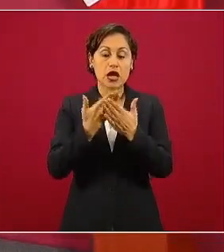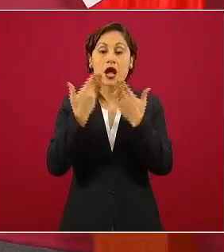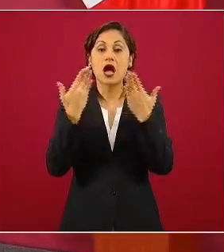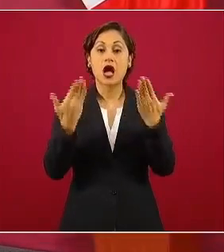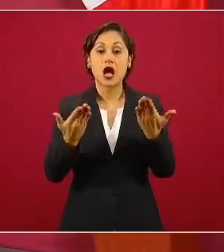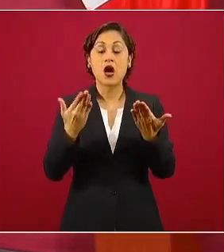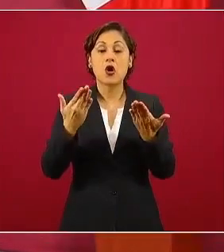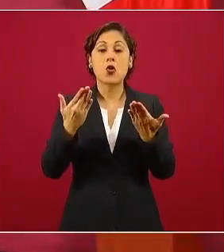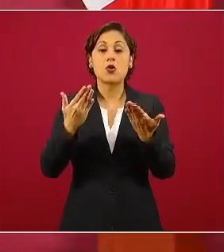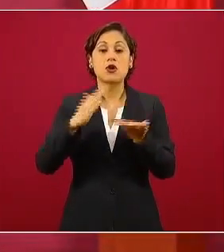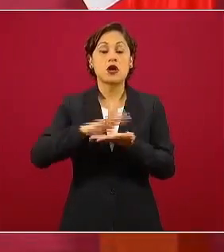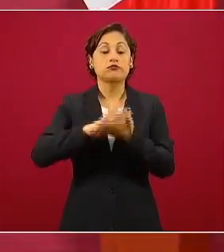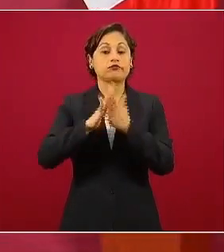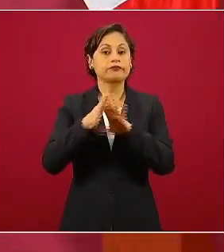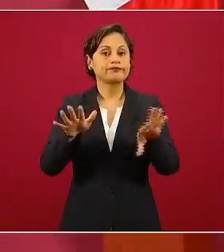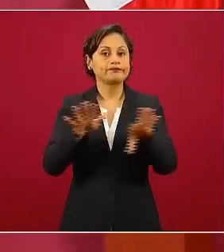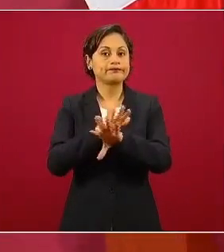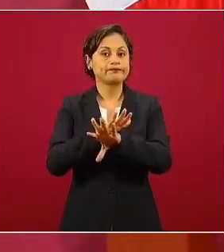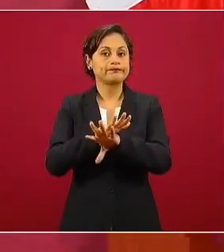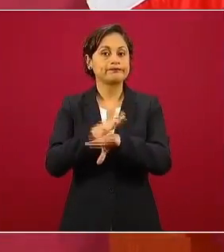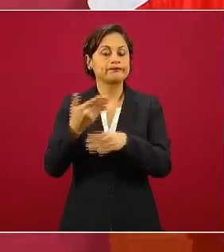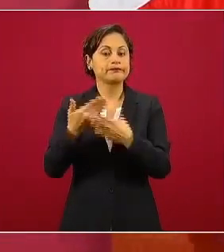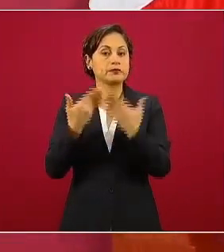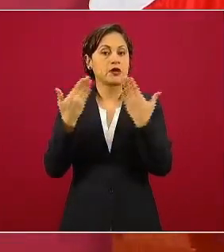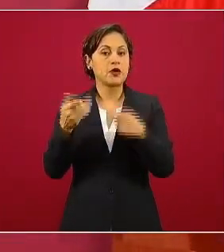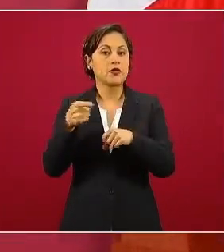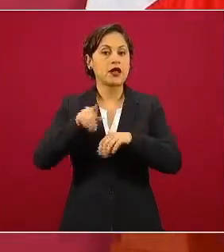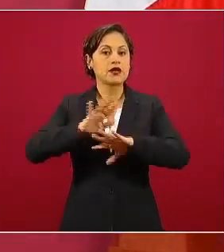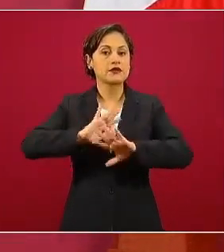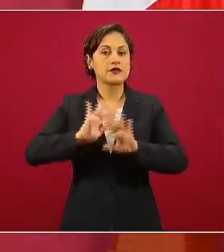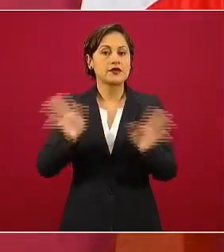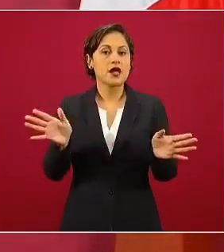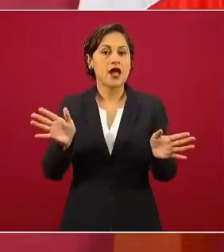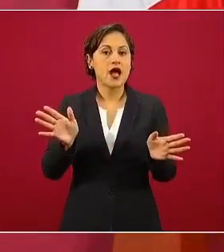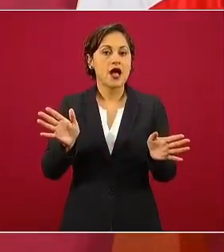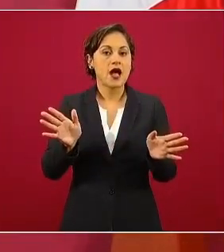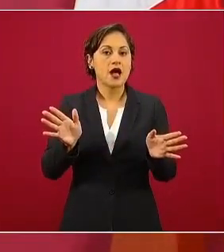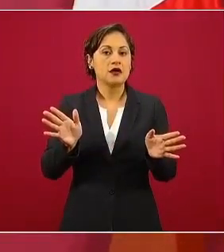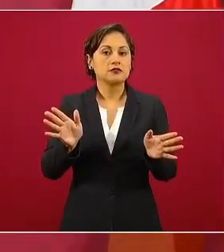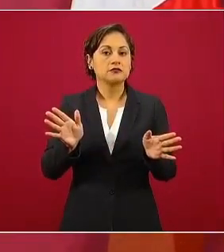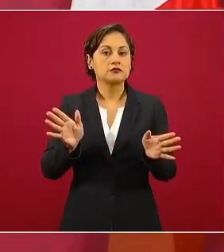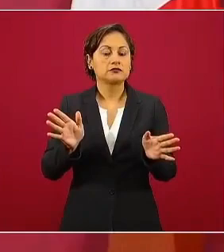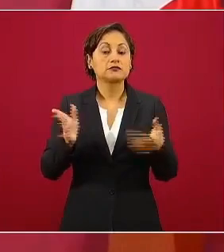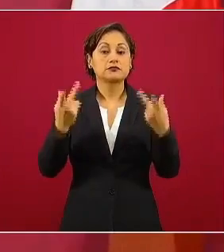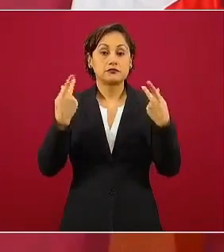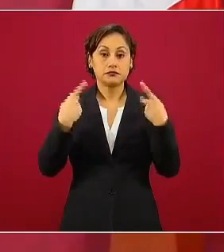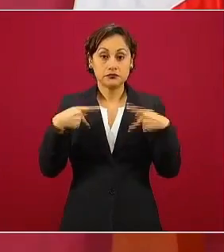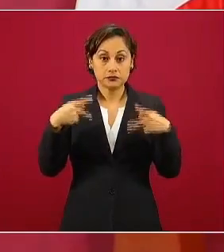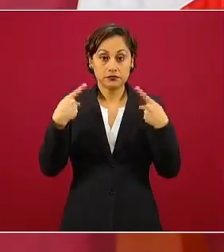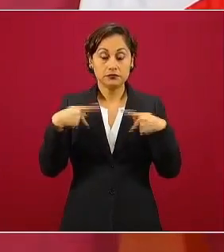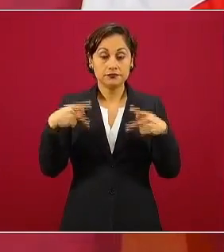ya está teniendo efectos y ya con personas,